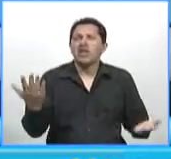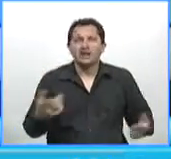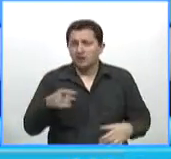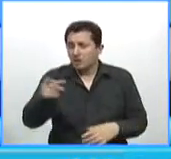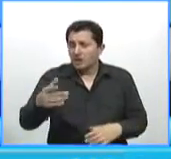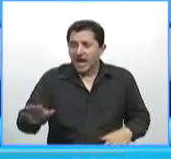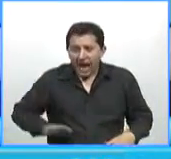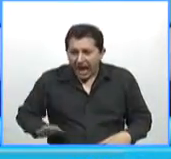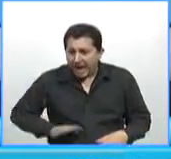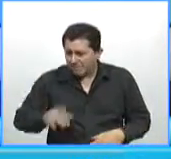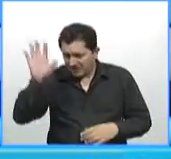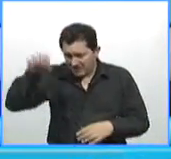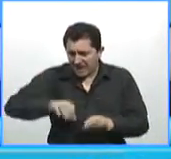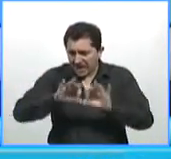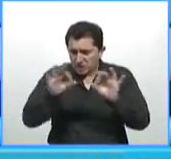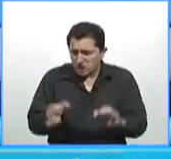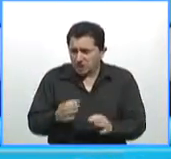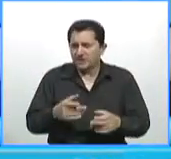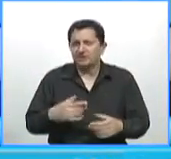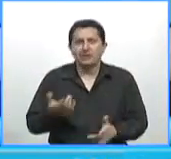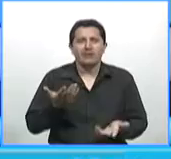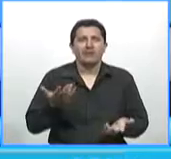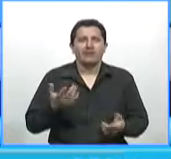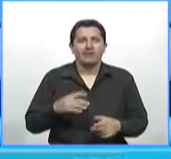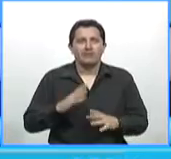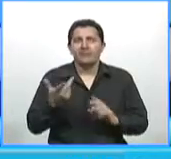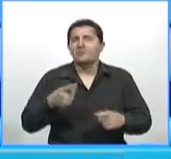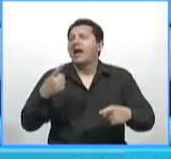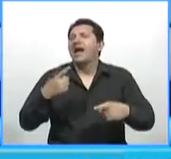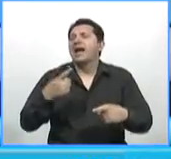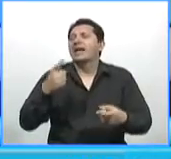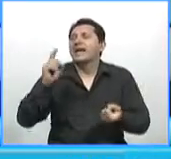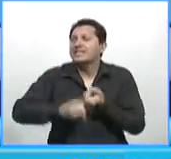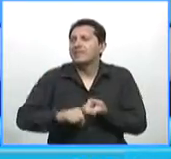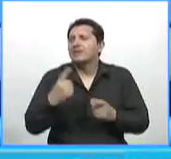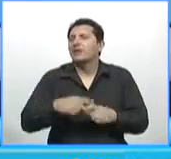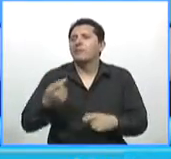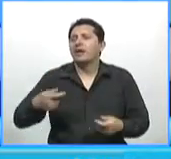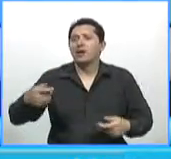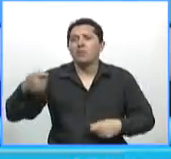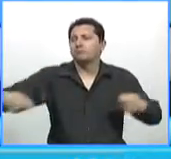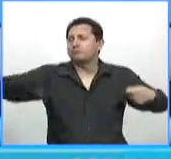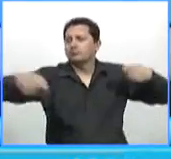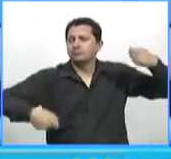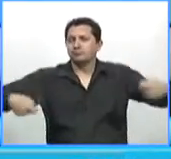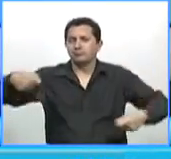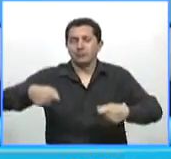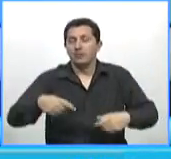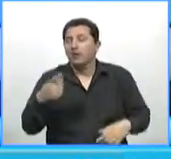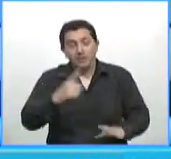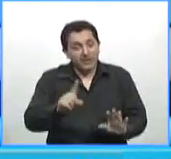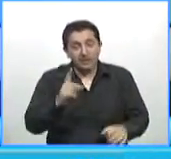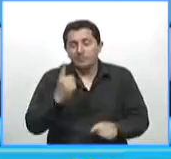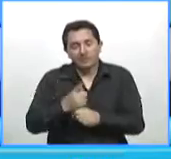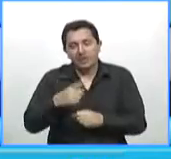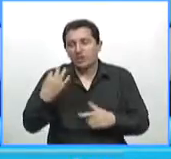traete para hacer un choribos. O sea, bueno, empezó toda la gastada de un casamiento a la canasta. Y dijimos, bueno, pero hay que ganar el oro. Y